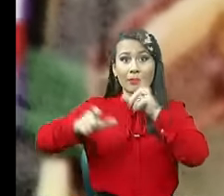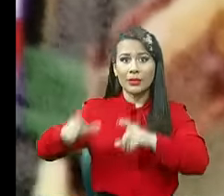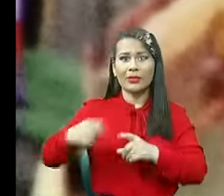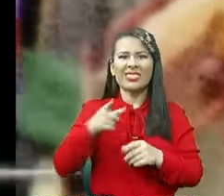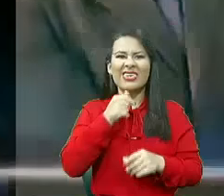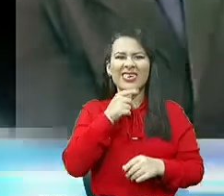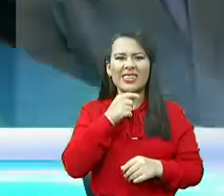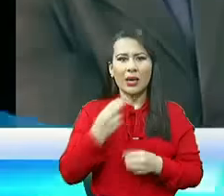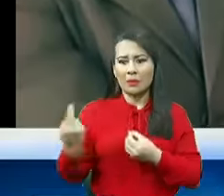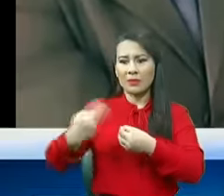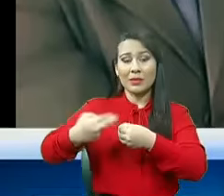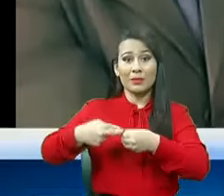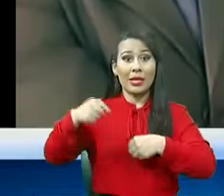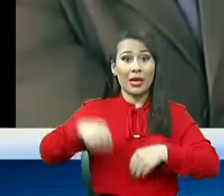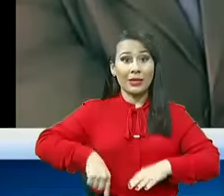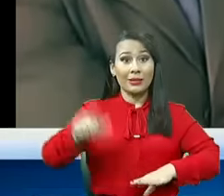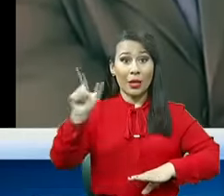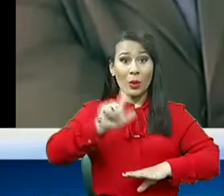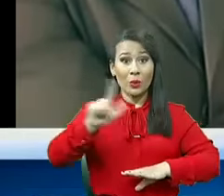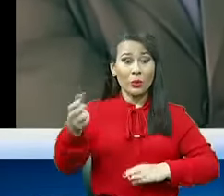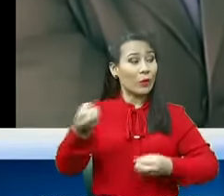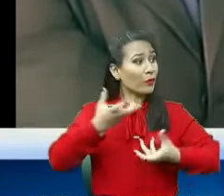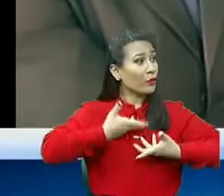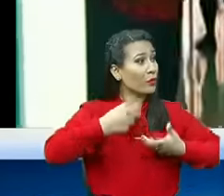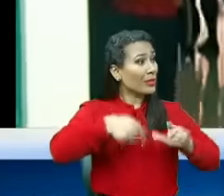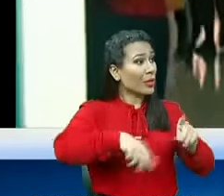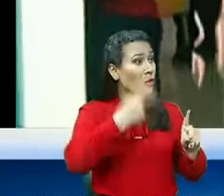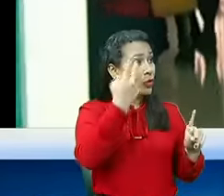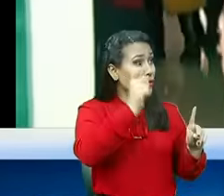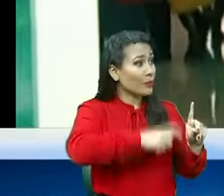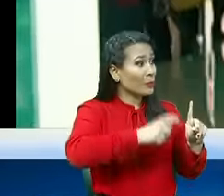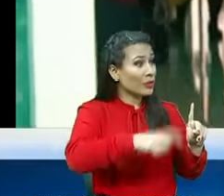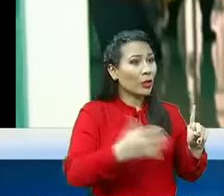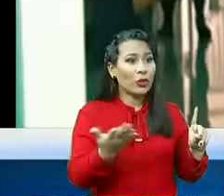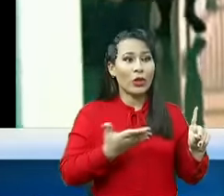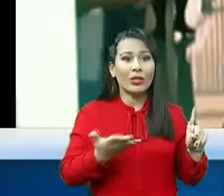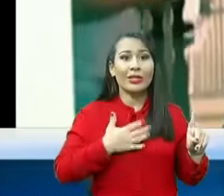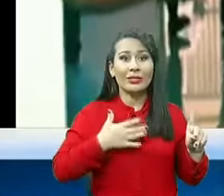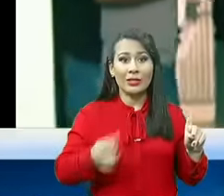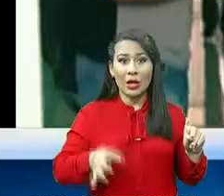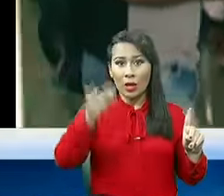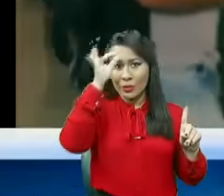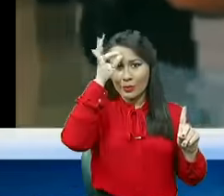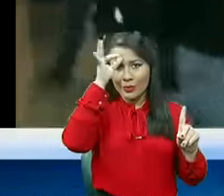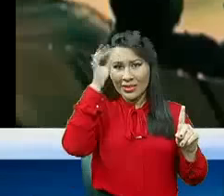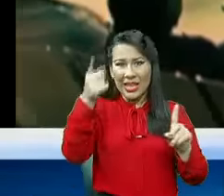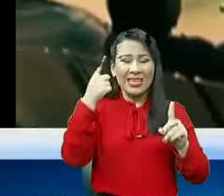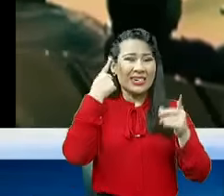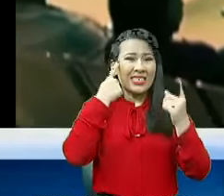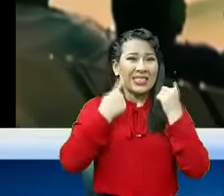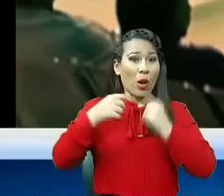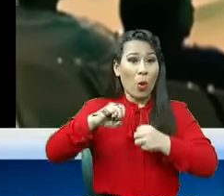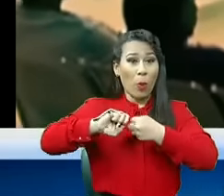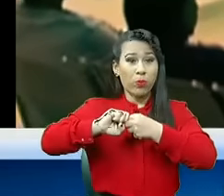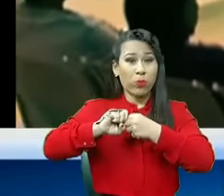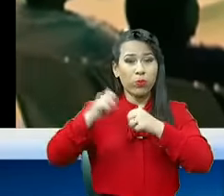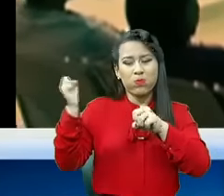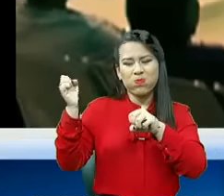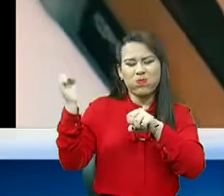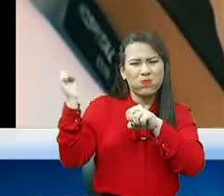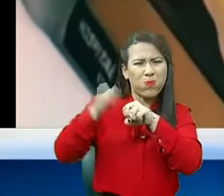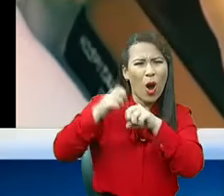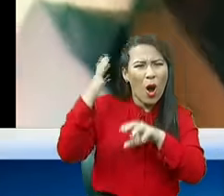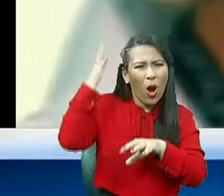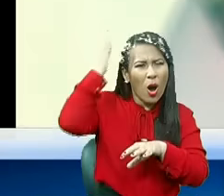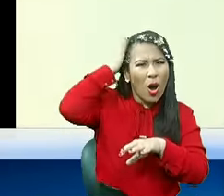heridas pero este lunes informaron que solo dos permanecen internados por Golpes en el cerebro y tórax